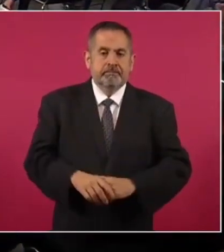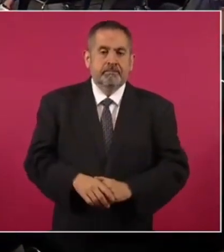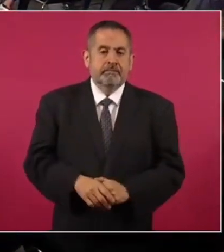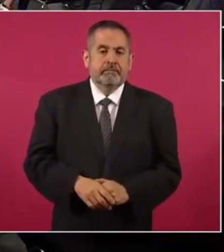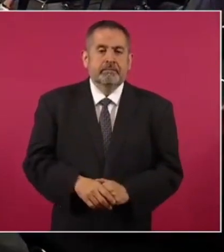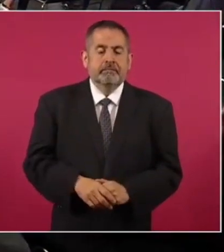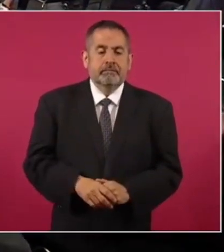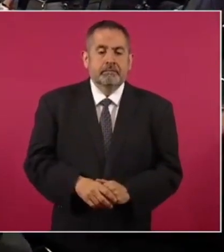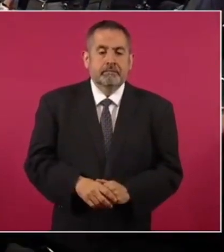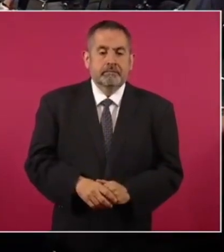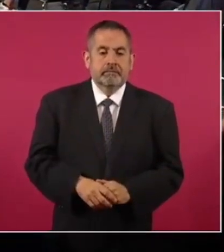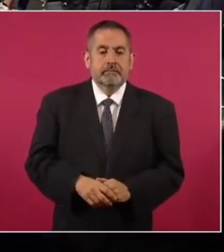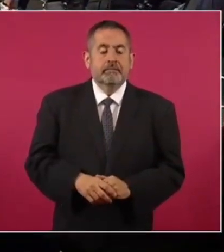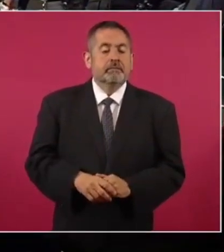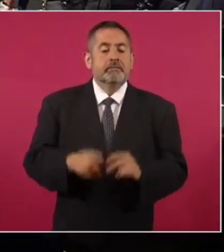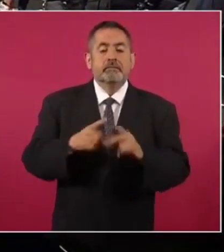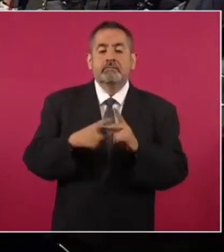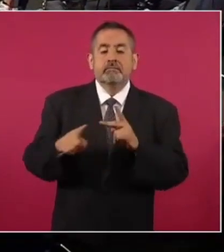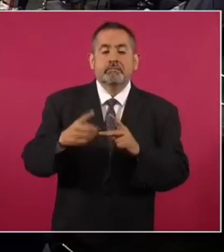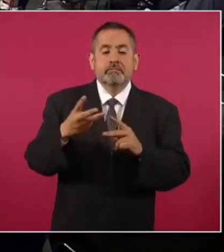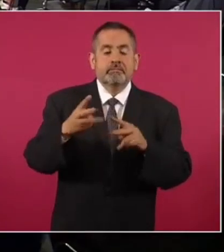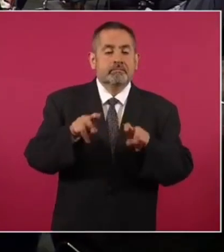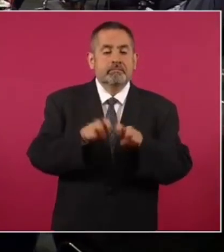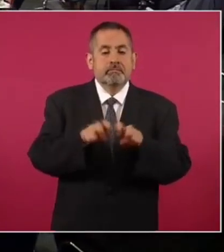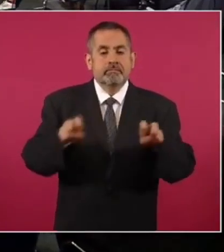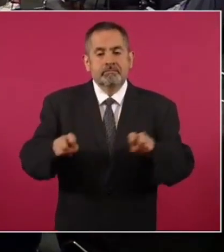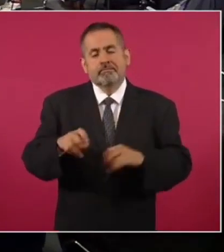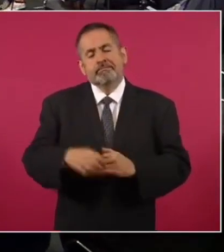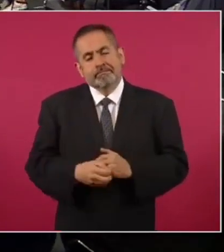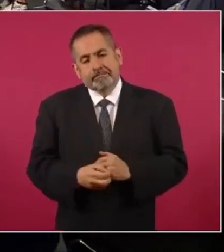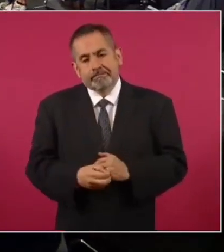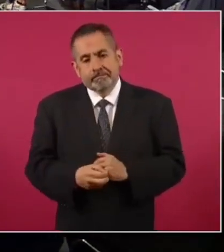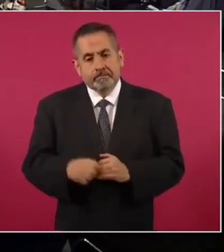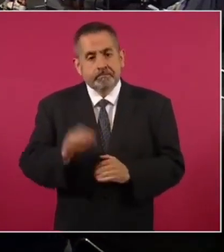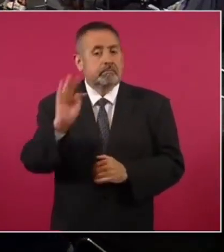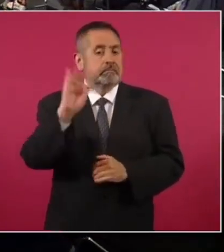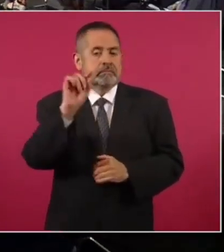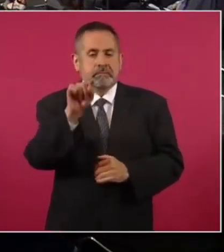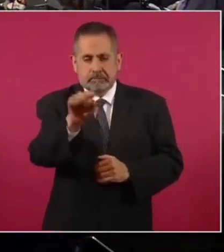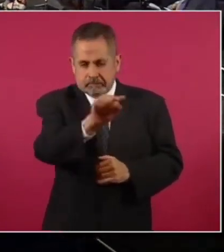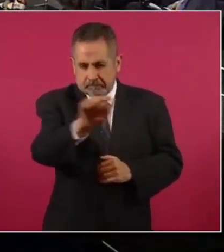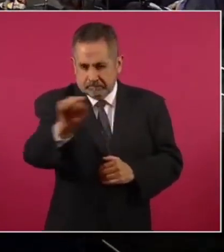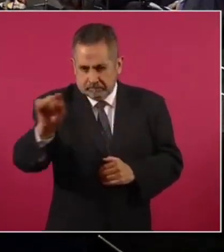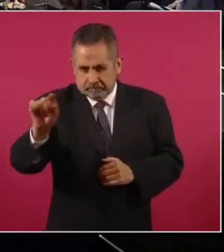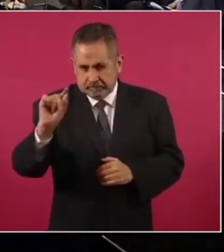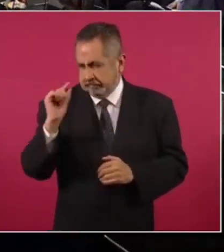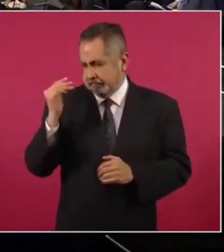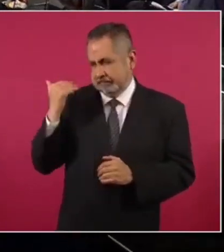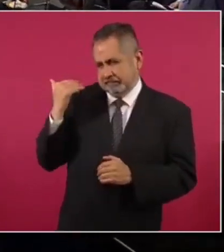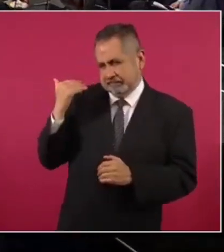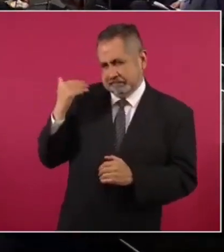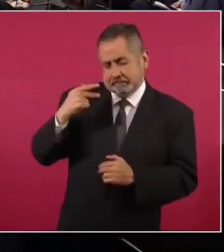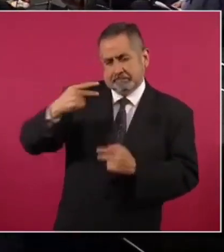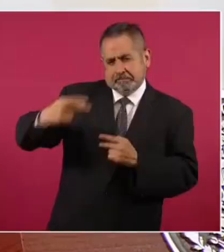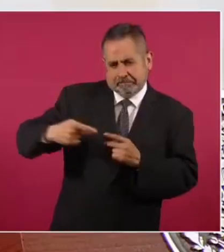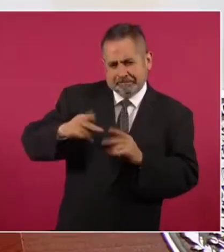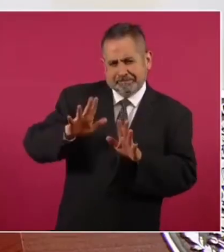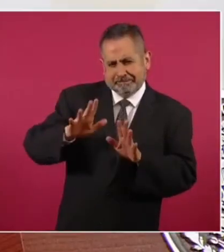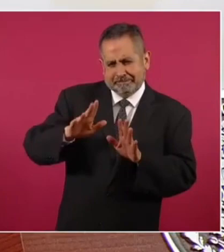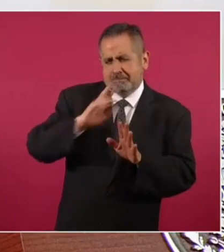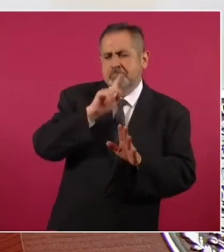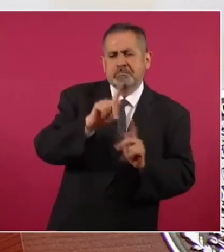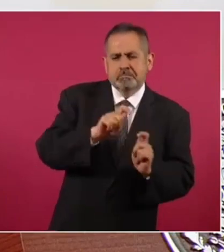Tercera. Empezamos con la tercera. Si ya hace poco preguntaron,